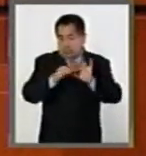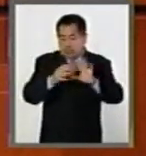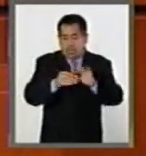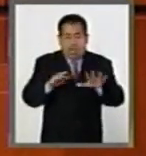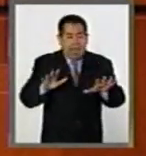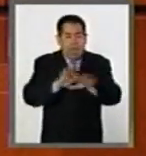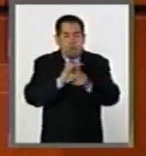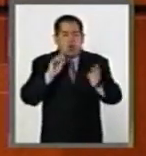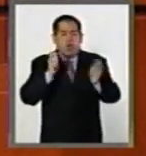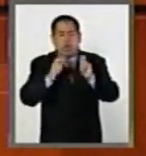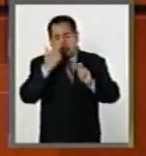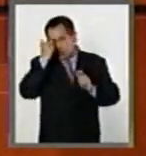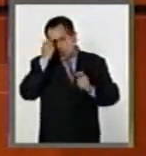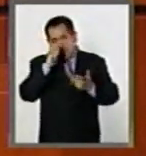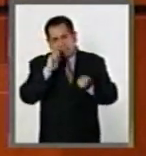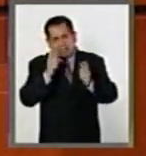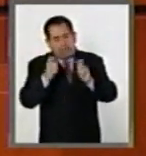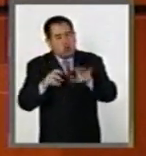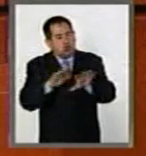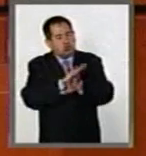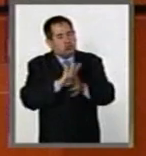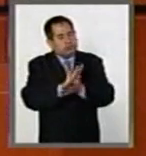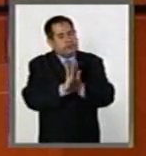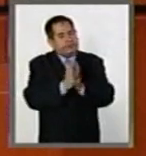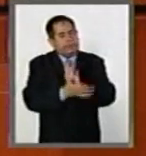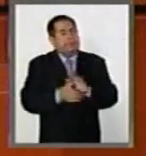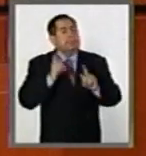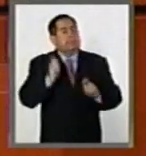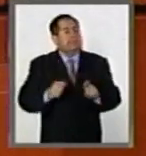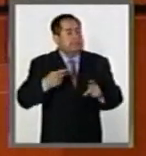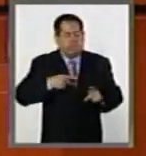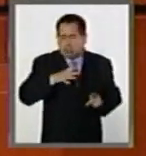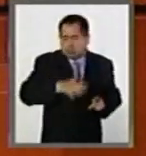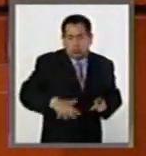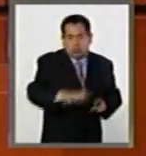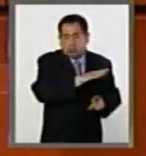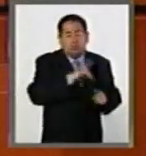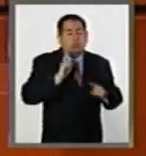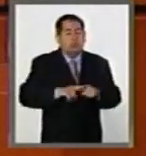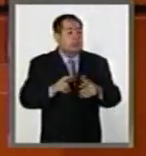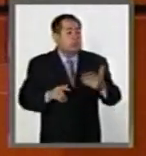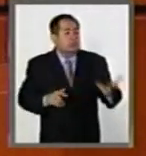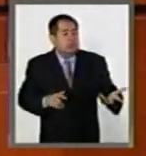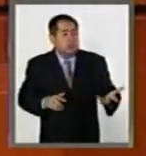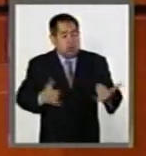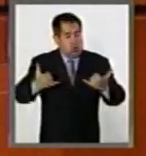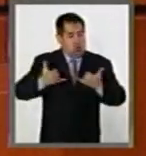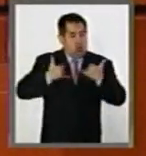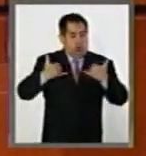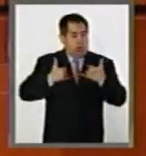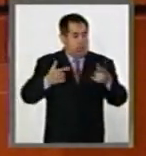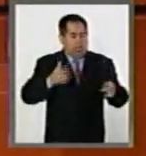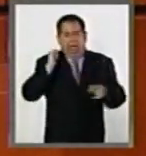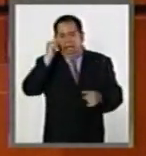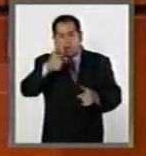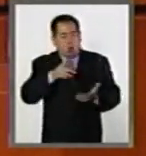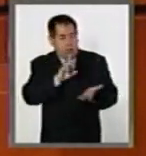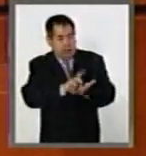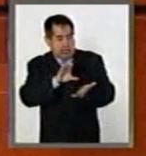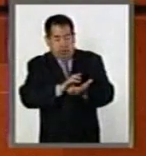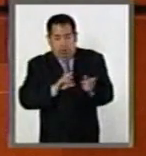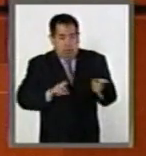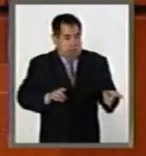ajustes razonables al procedimiento, que tiene que ver con que en todo caso en que el adolescente tenga alguna